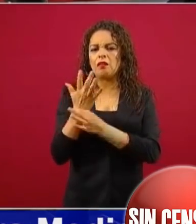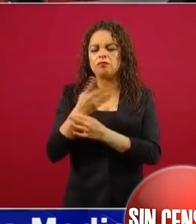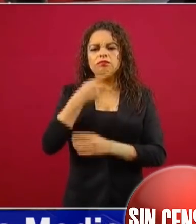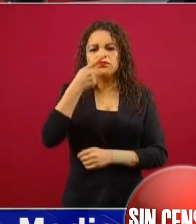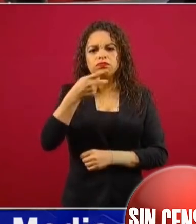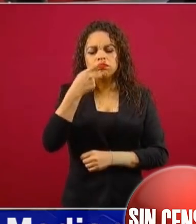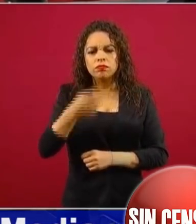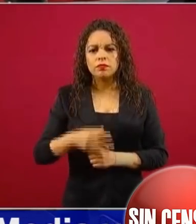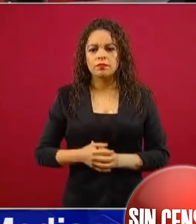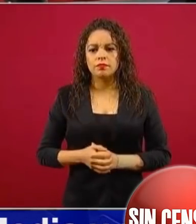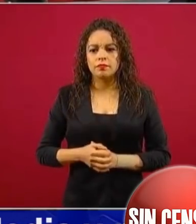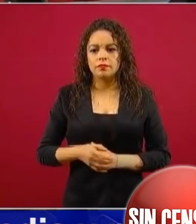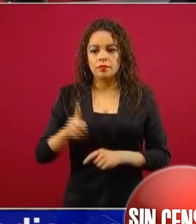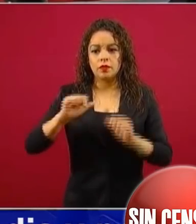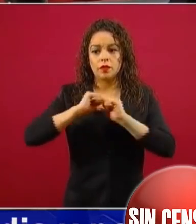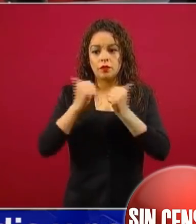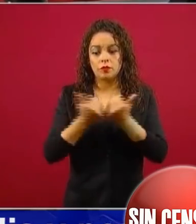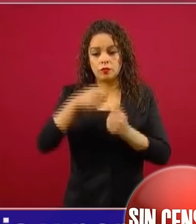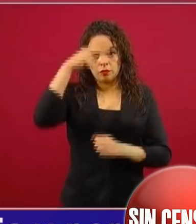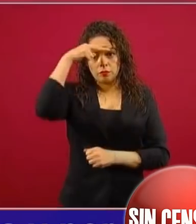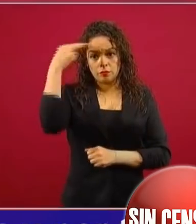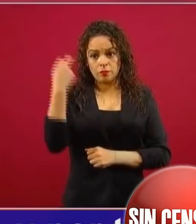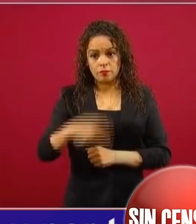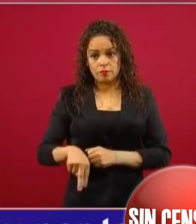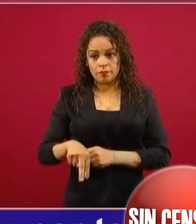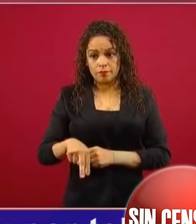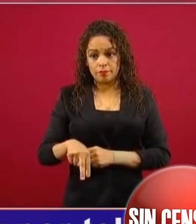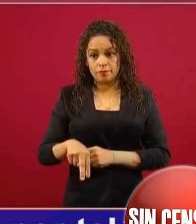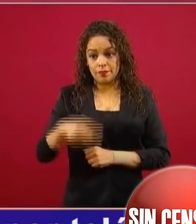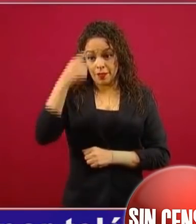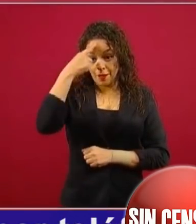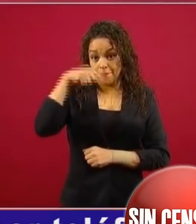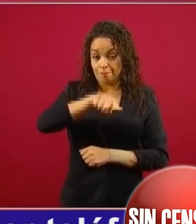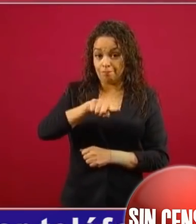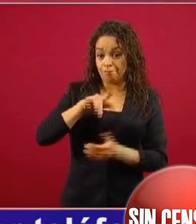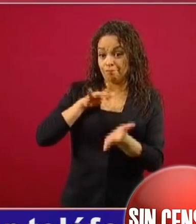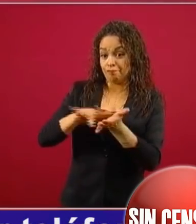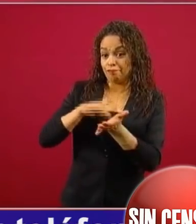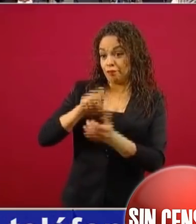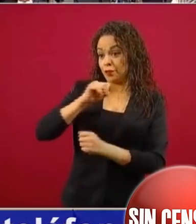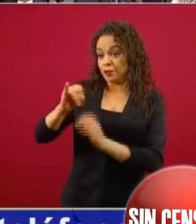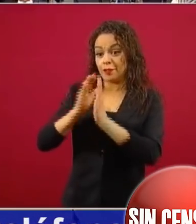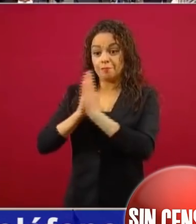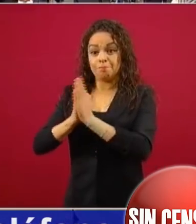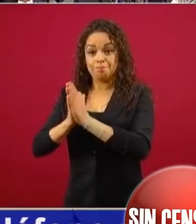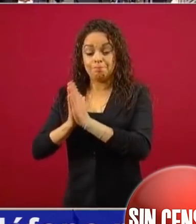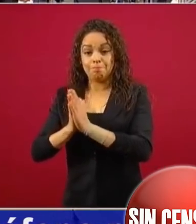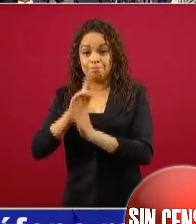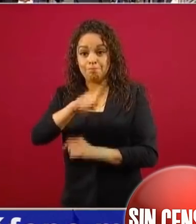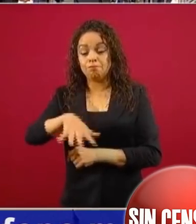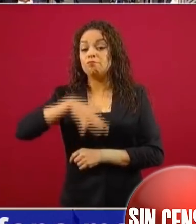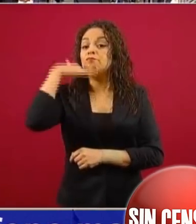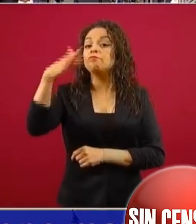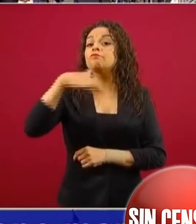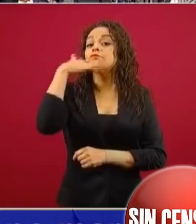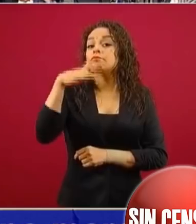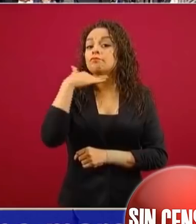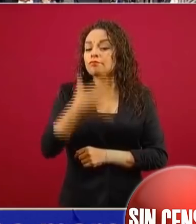la Asociación Mexicanos a Favor de la Corrupción, ¿no? La de Claudia X González,